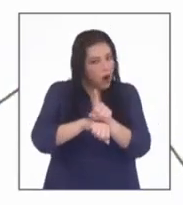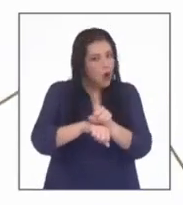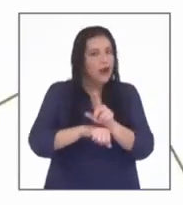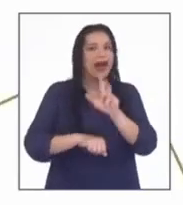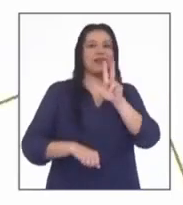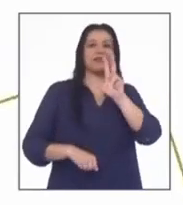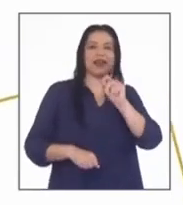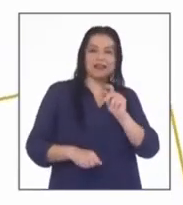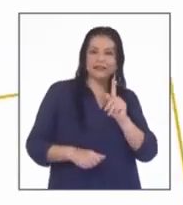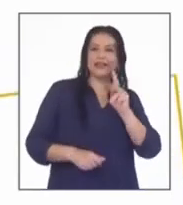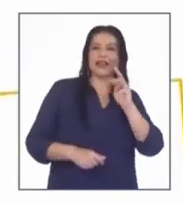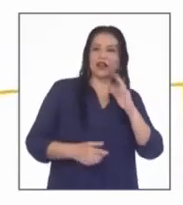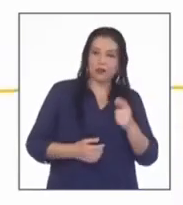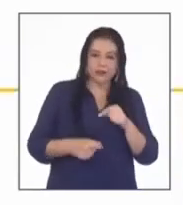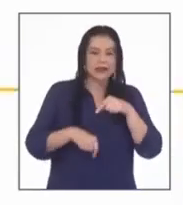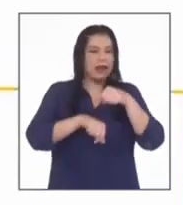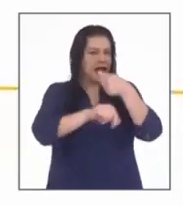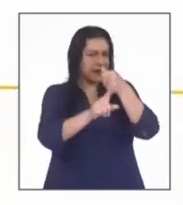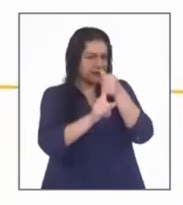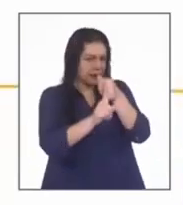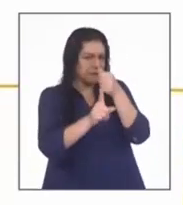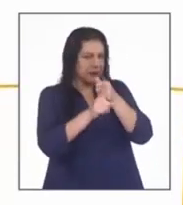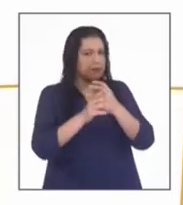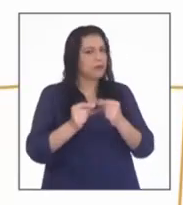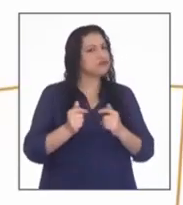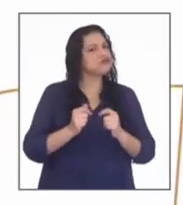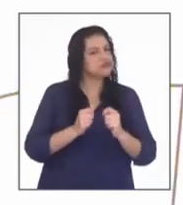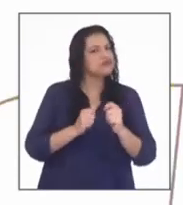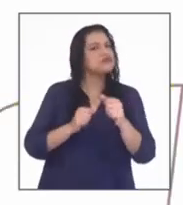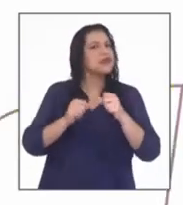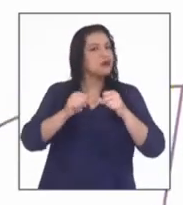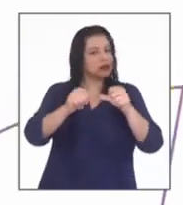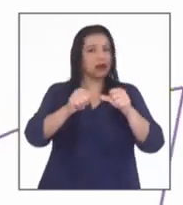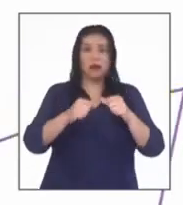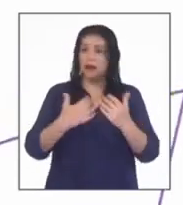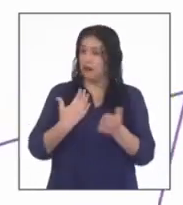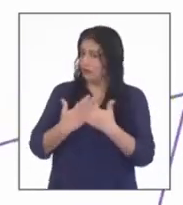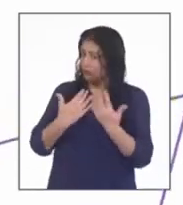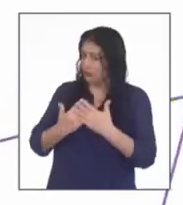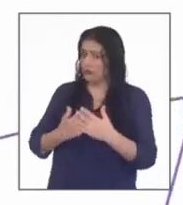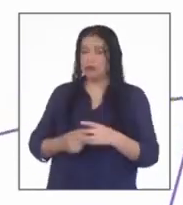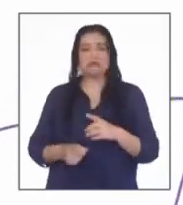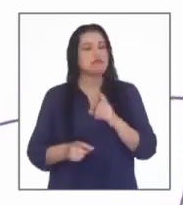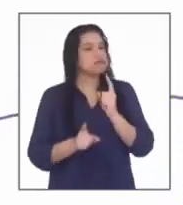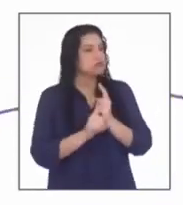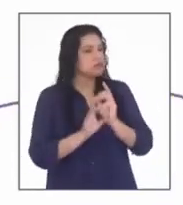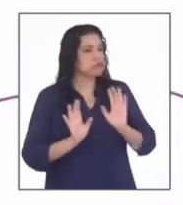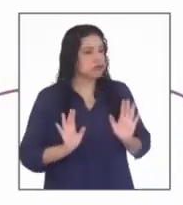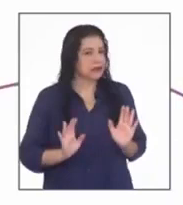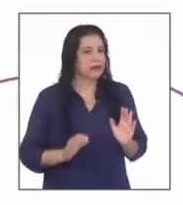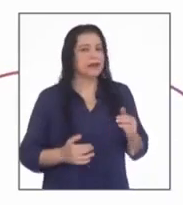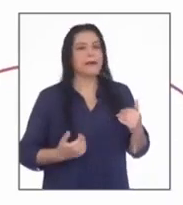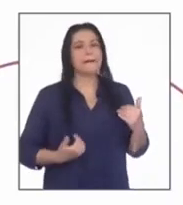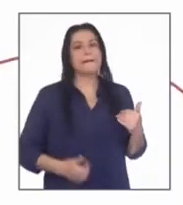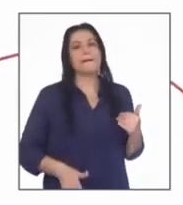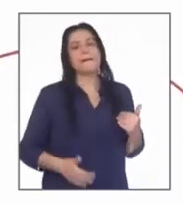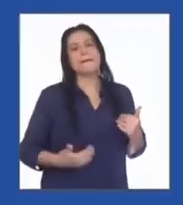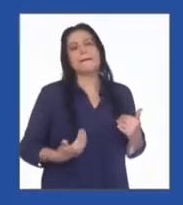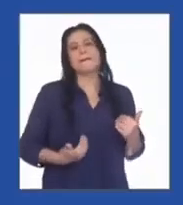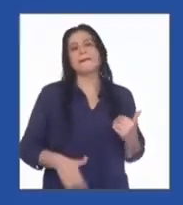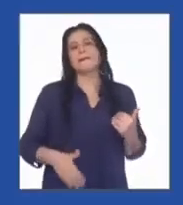30 kilómetros a esa velocidad constante. Así de fácil.